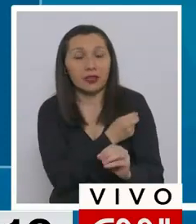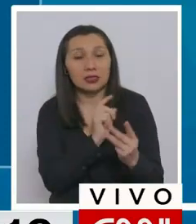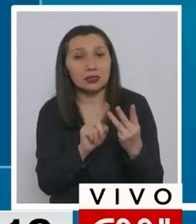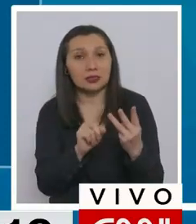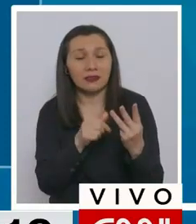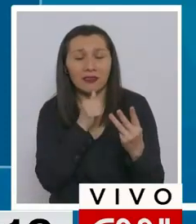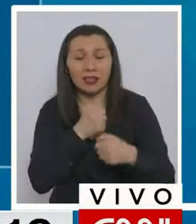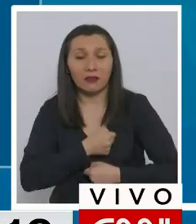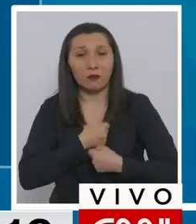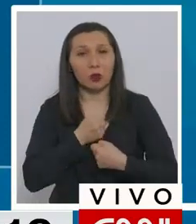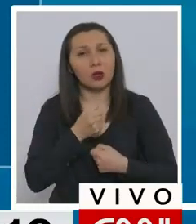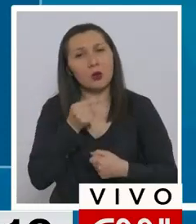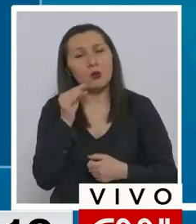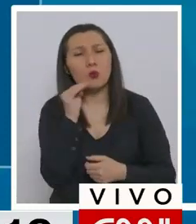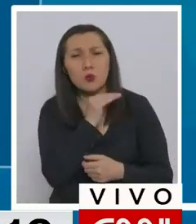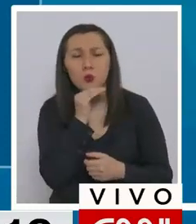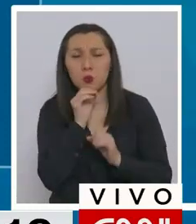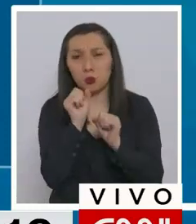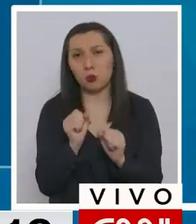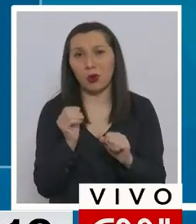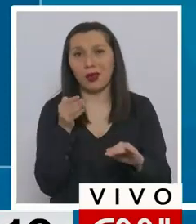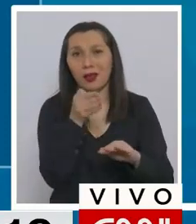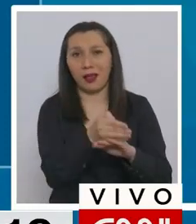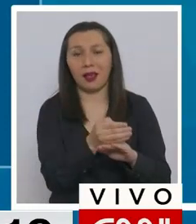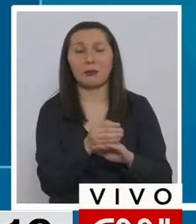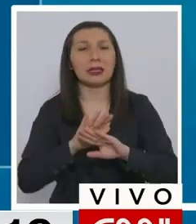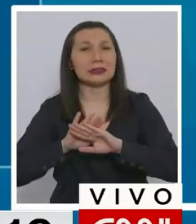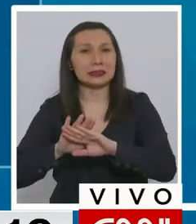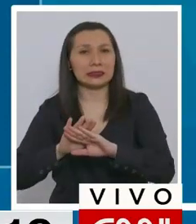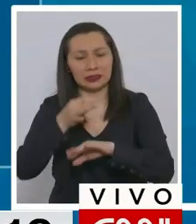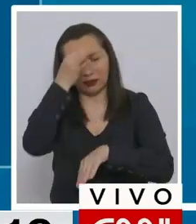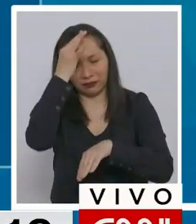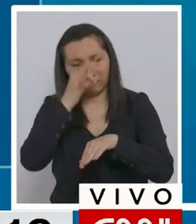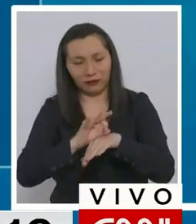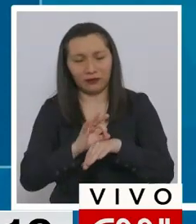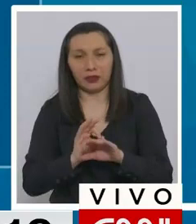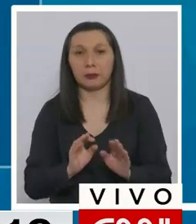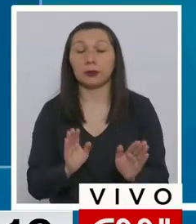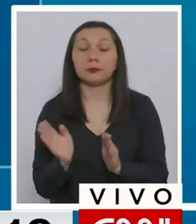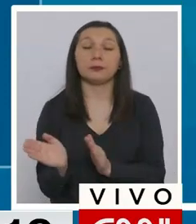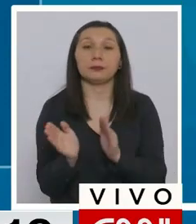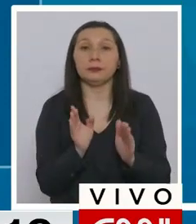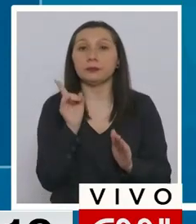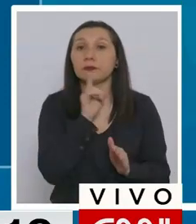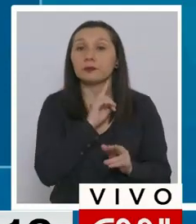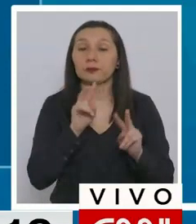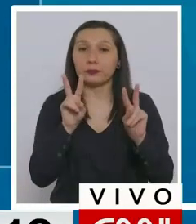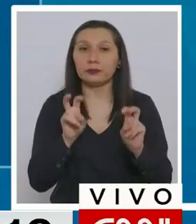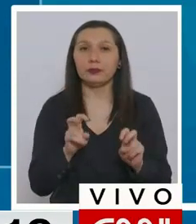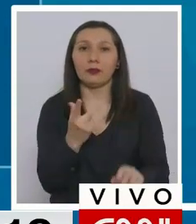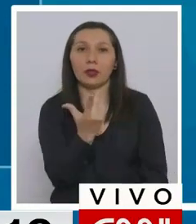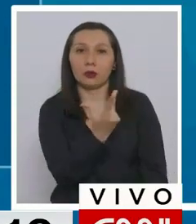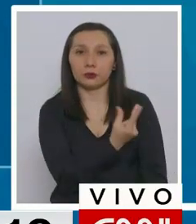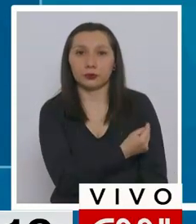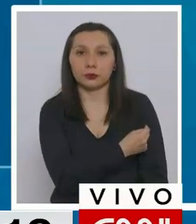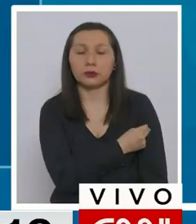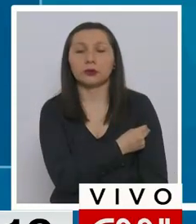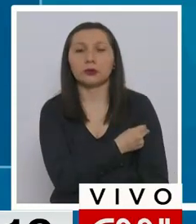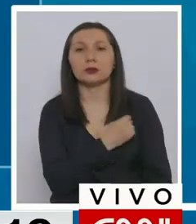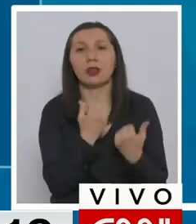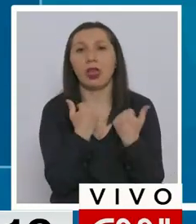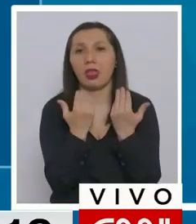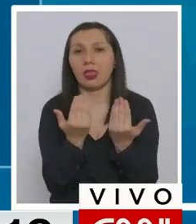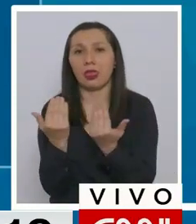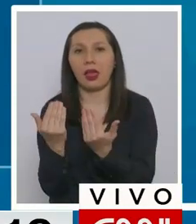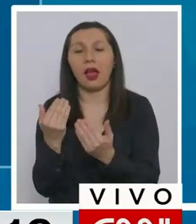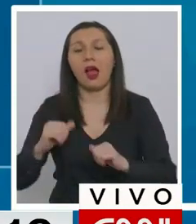nivel mundial y latinoamericano, con nuestra dosis de refuerzo hemos logrado ya vacunar a